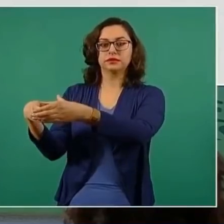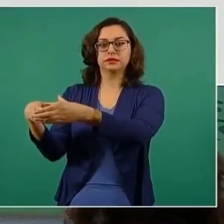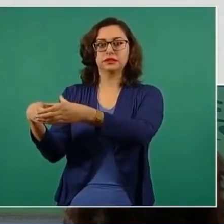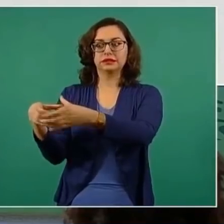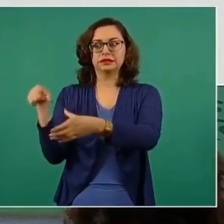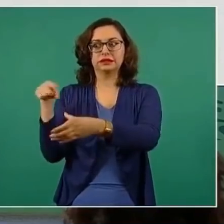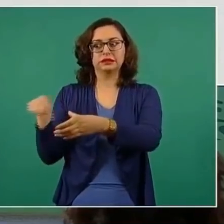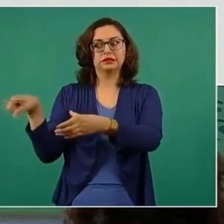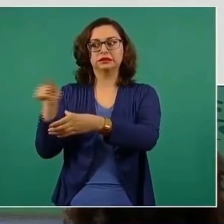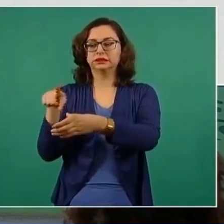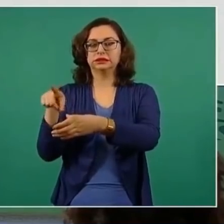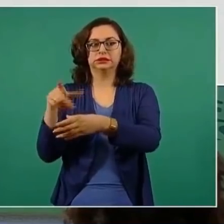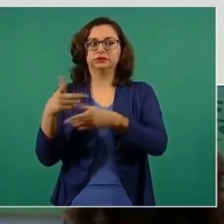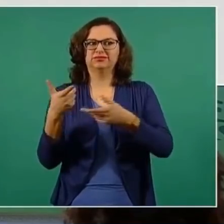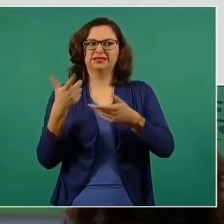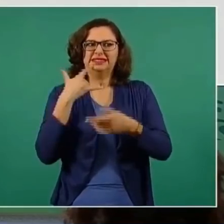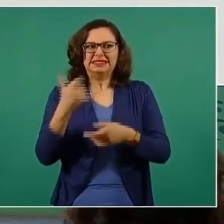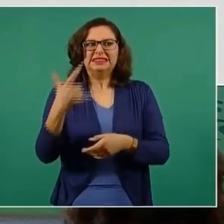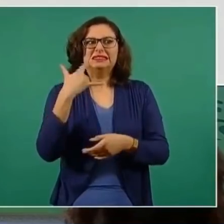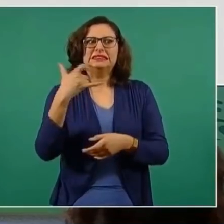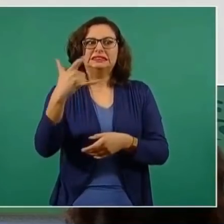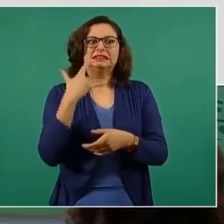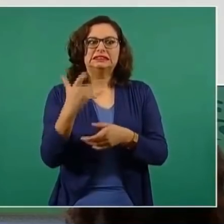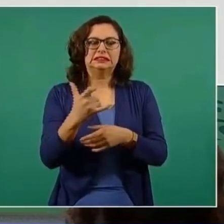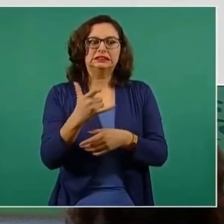que lográramos esto,